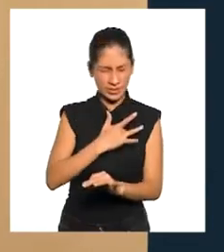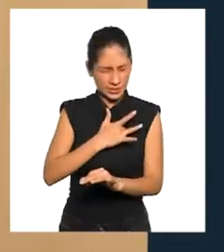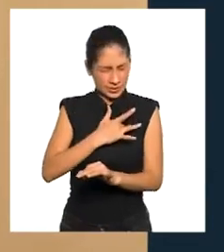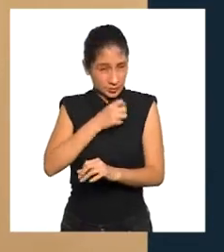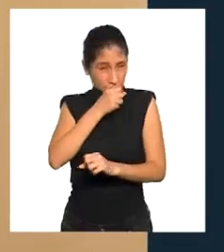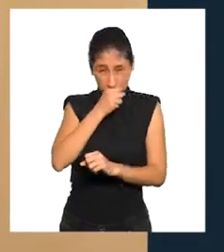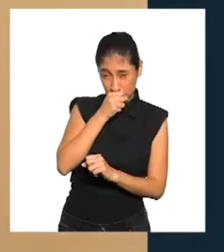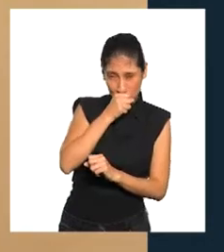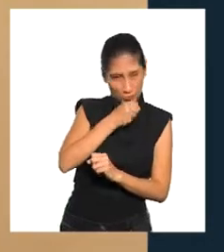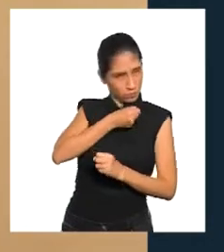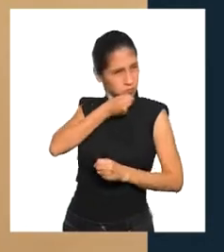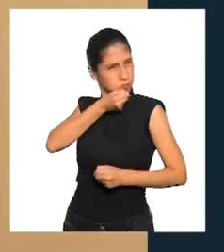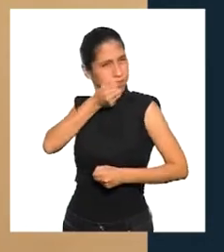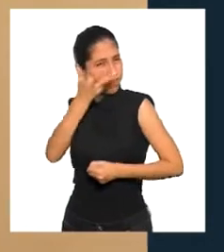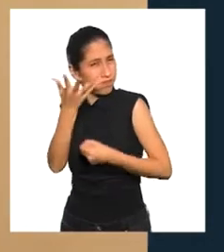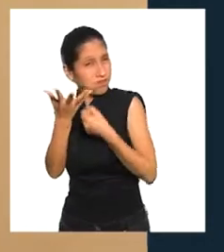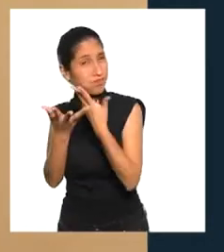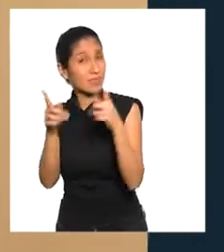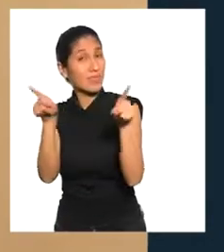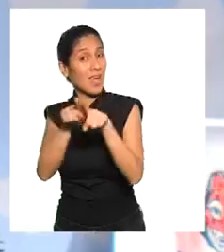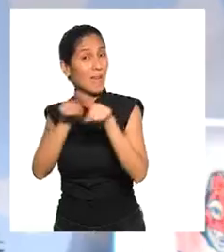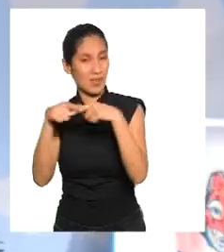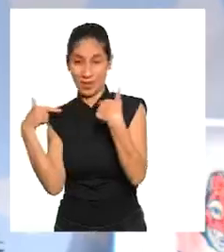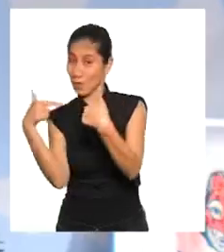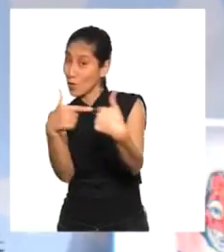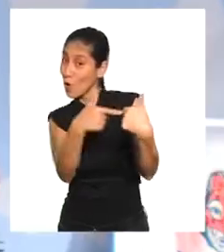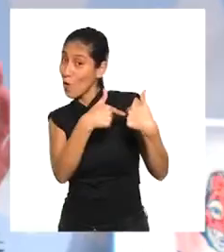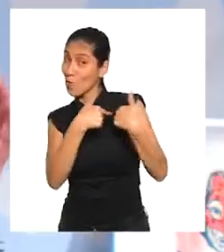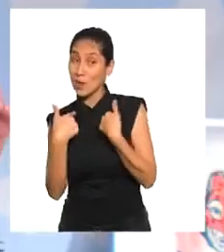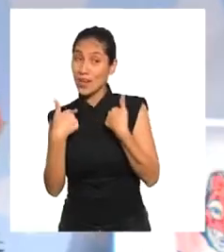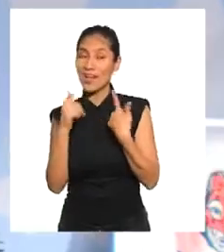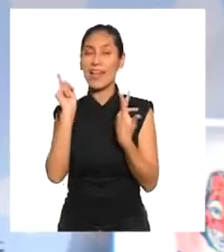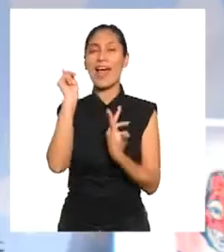y aprender a regularlas.